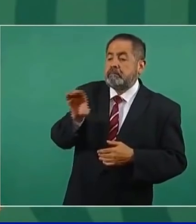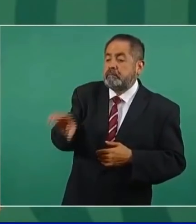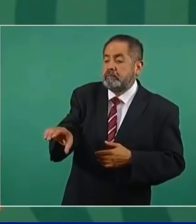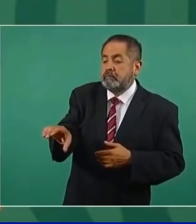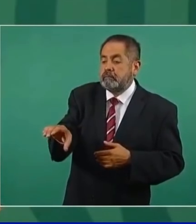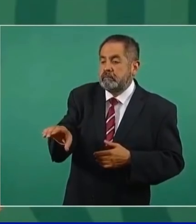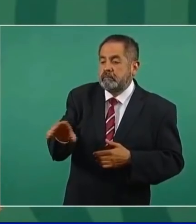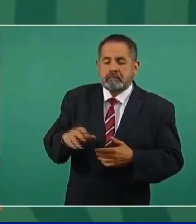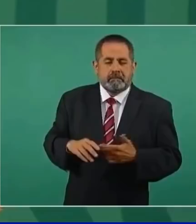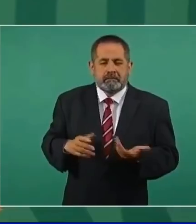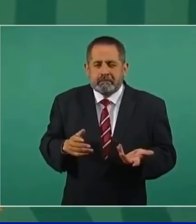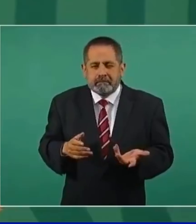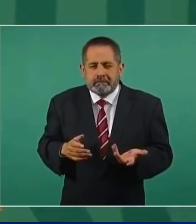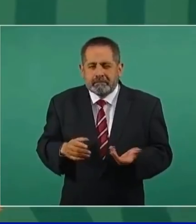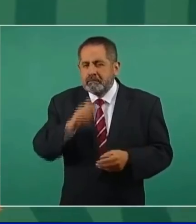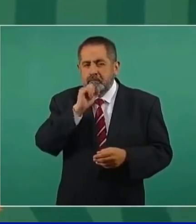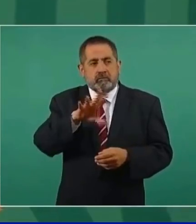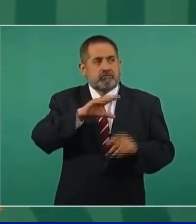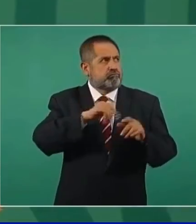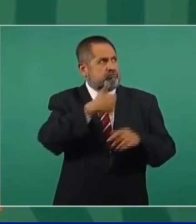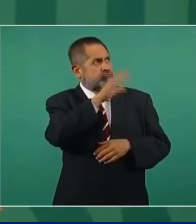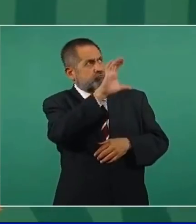nueva, extranjera.